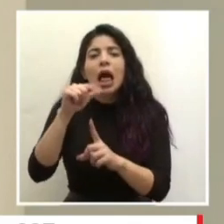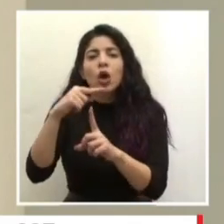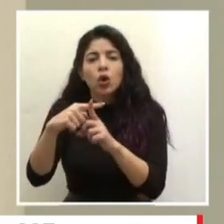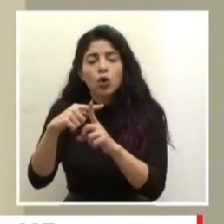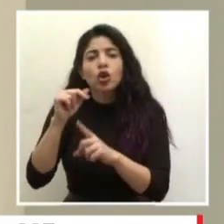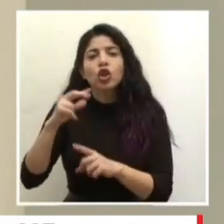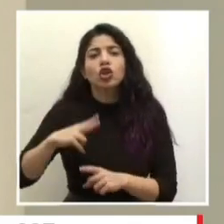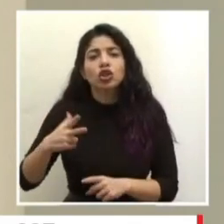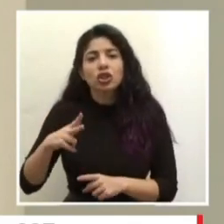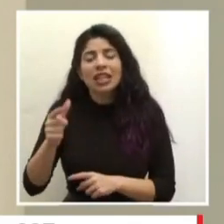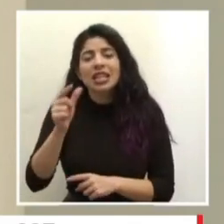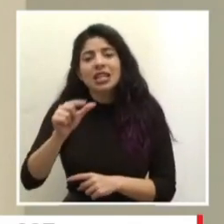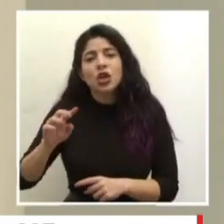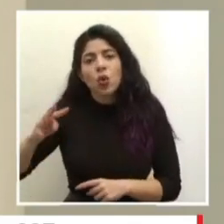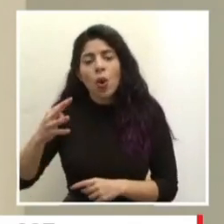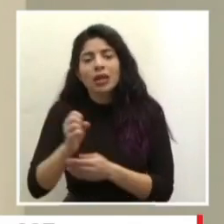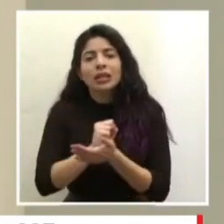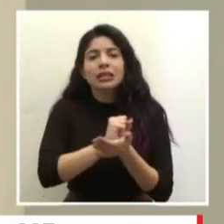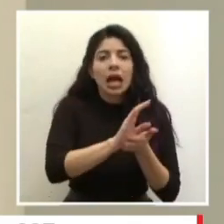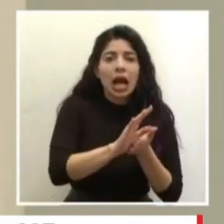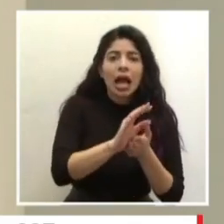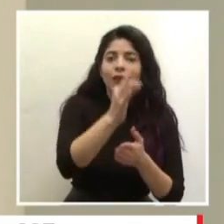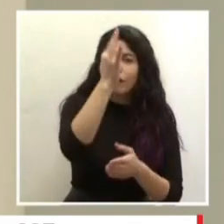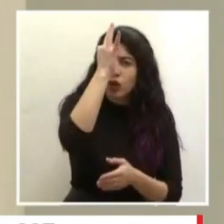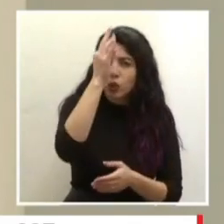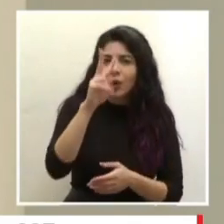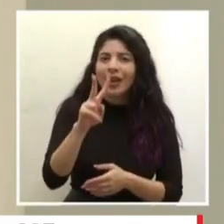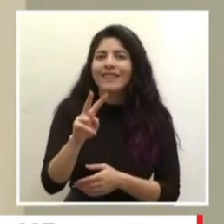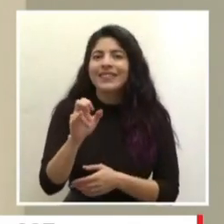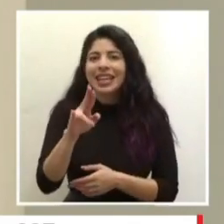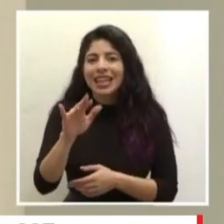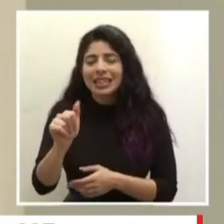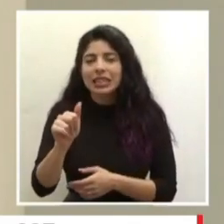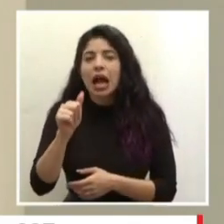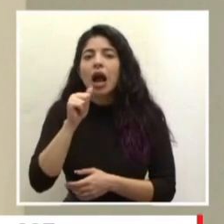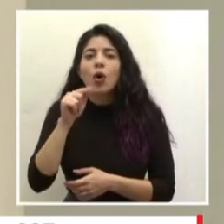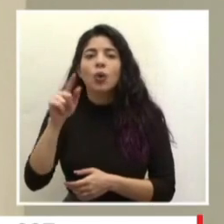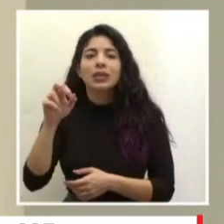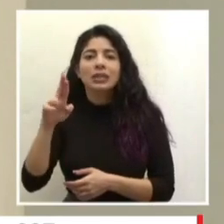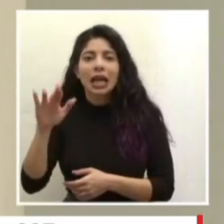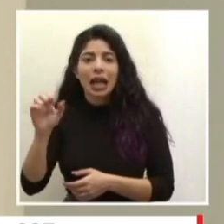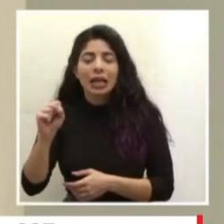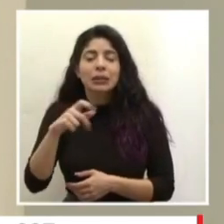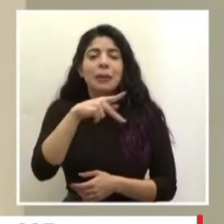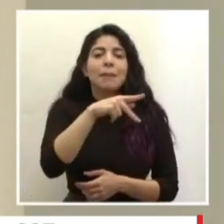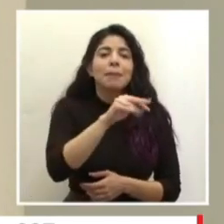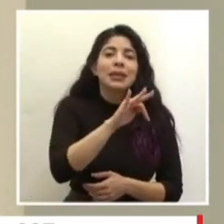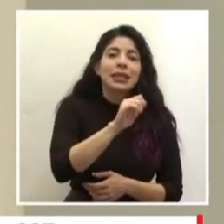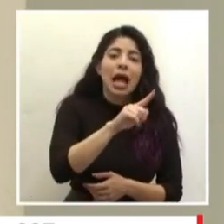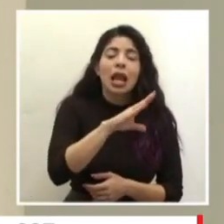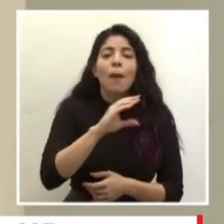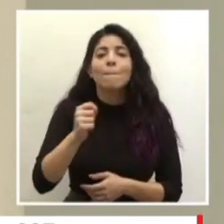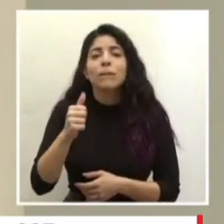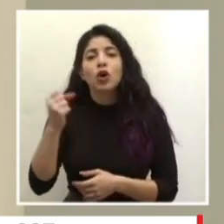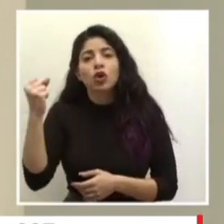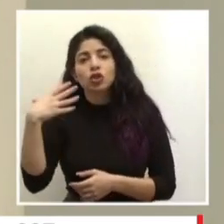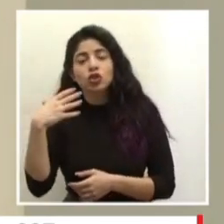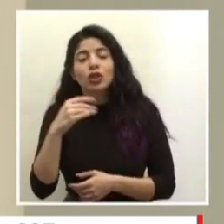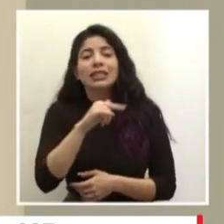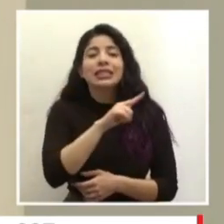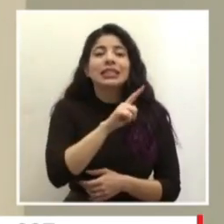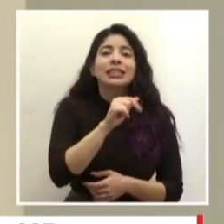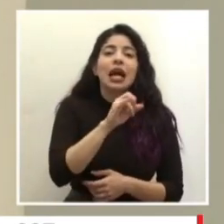Río Cuarto, San Carlos, específicamente Fortuna, Venecia, Aguasarcas, Pital y Pocosol, Sarapiquí, los distritos de Llanuras de Gaspar